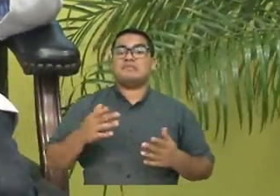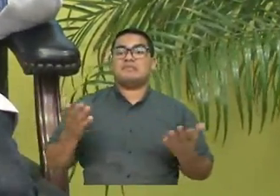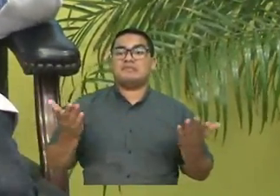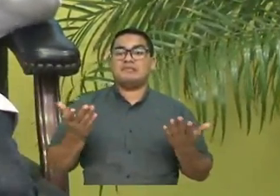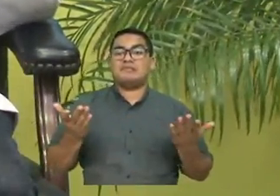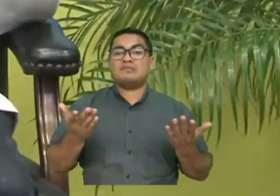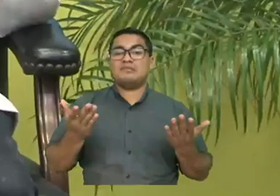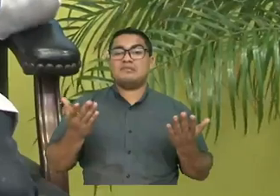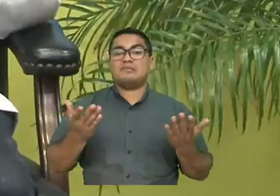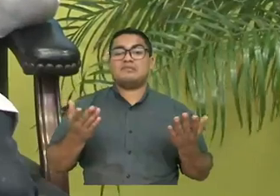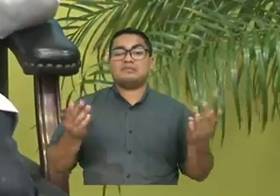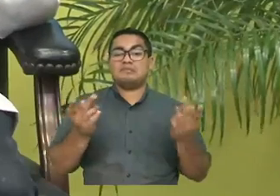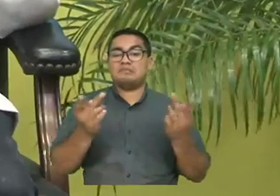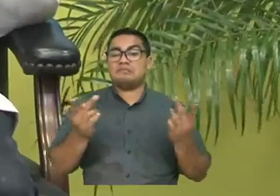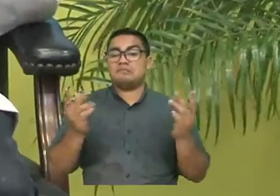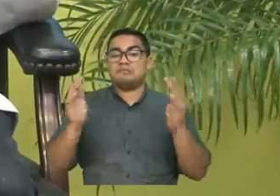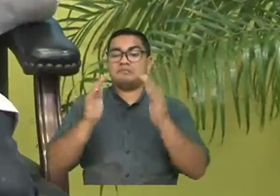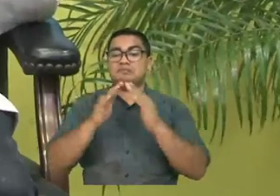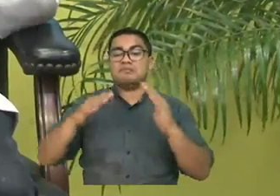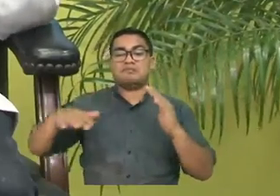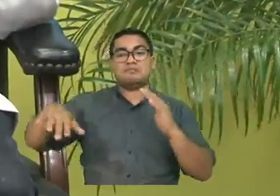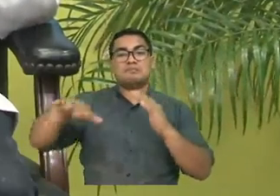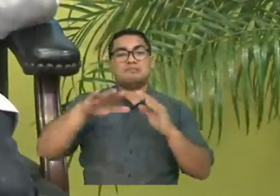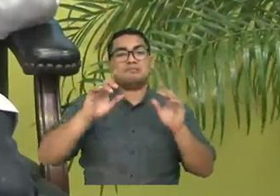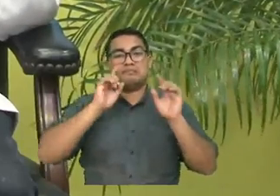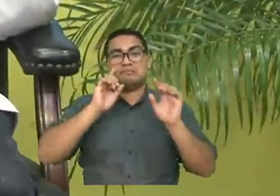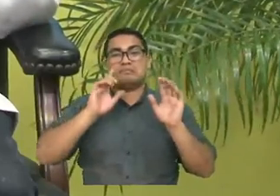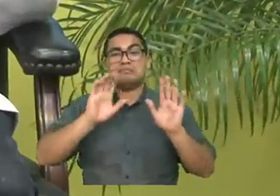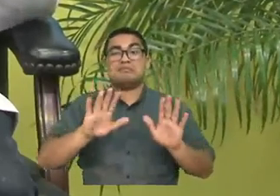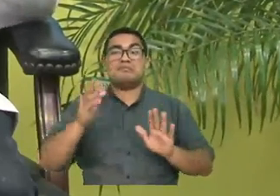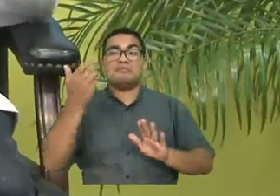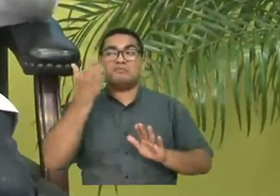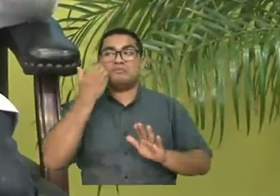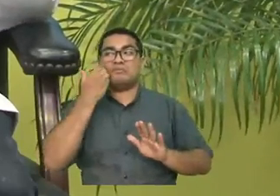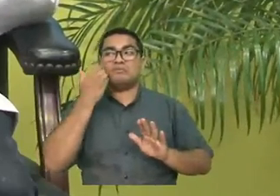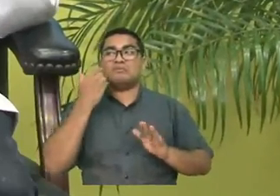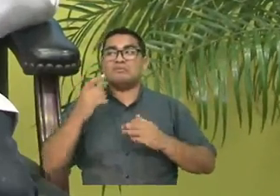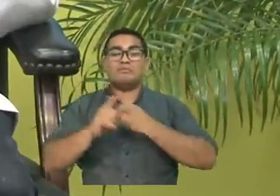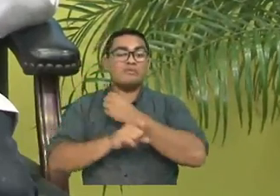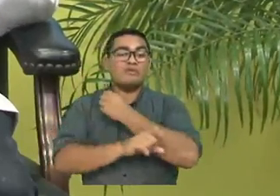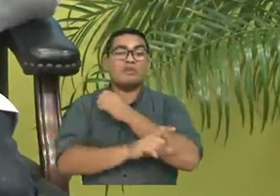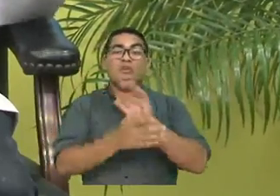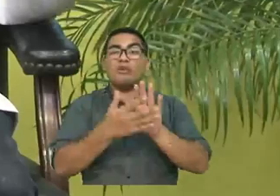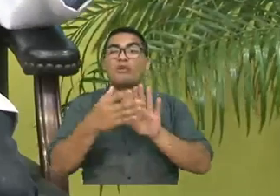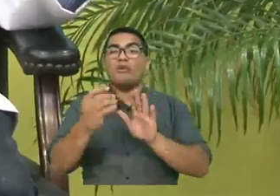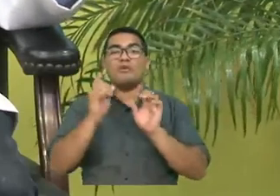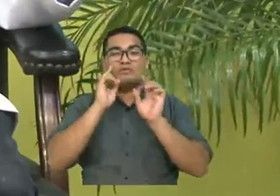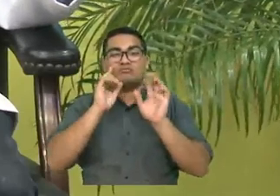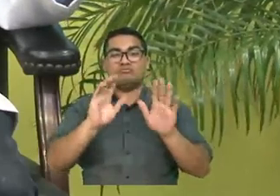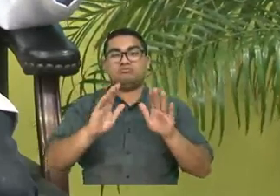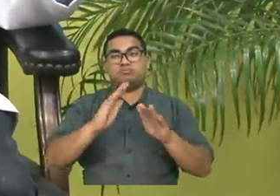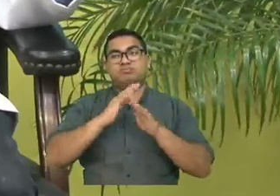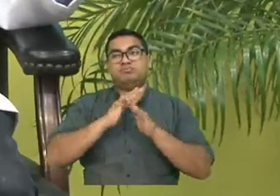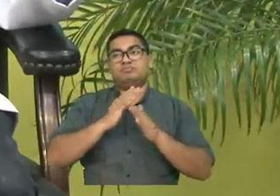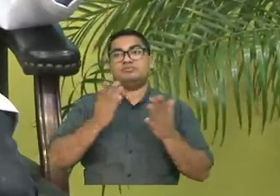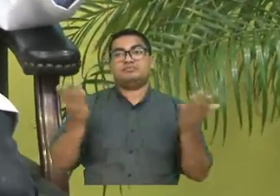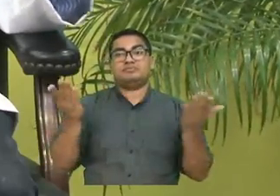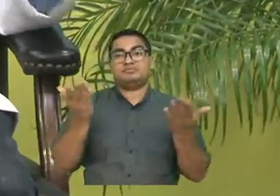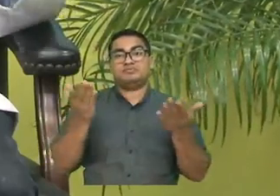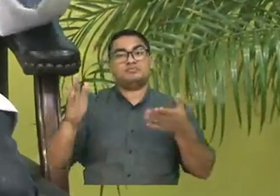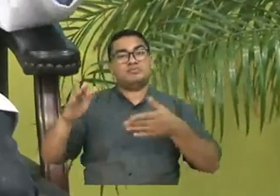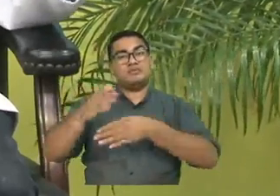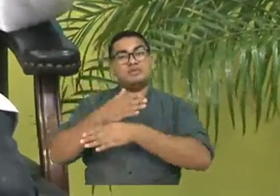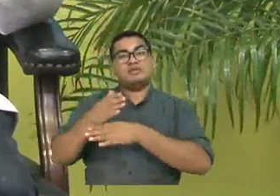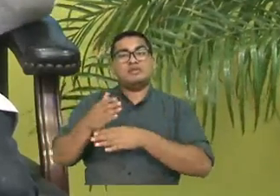del ambiente donde nosotros vivimos para evitar las enfermedades y sobre todo las enfermedades prevalentes en las diferentes estaciones del año. Uh-huh.